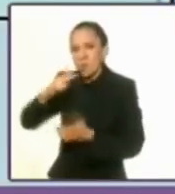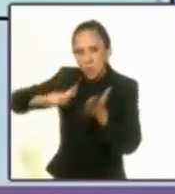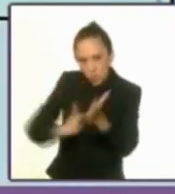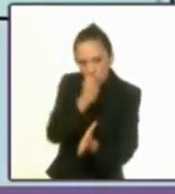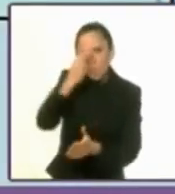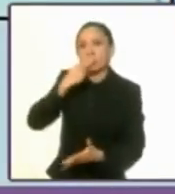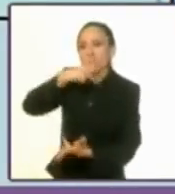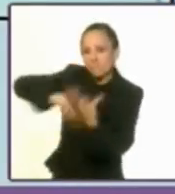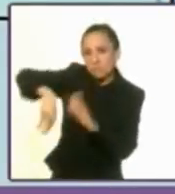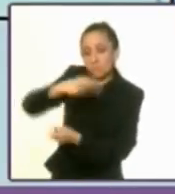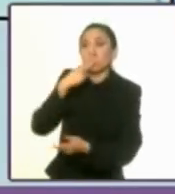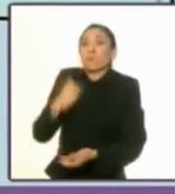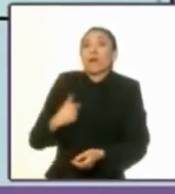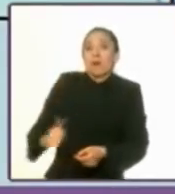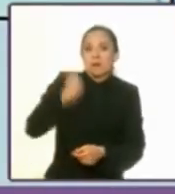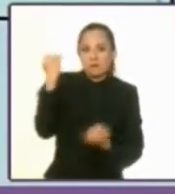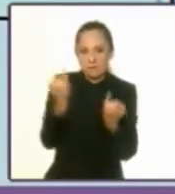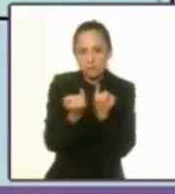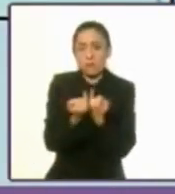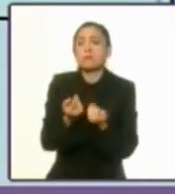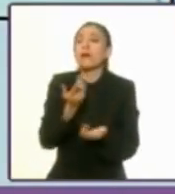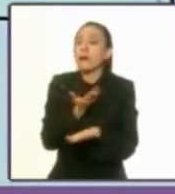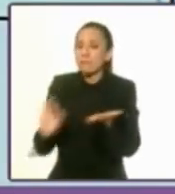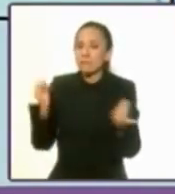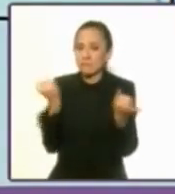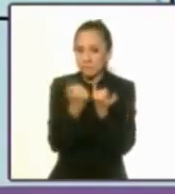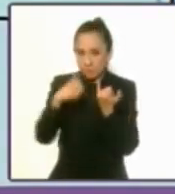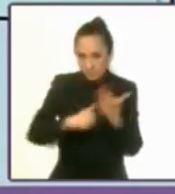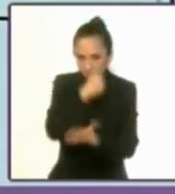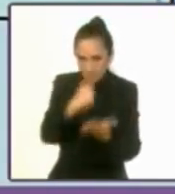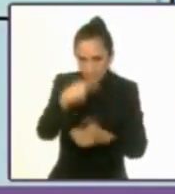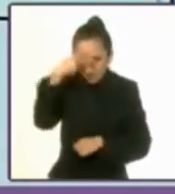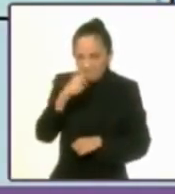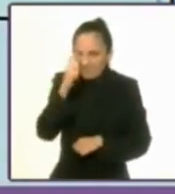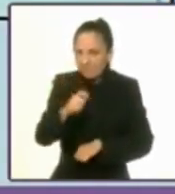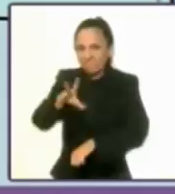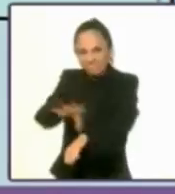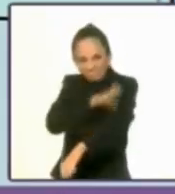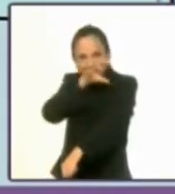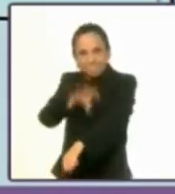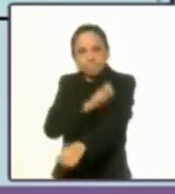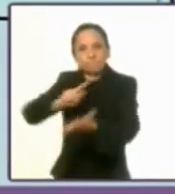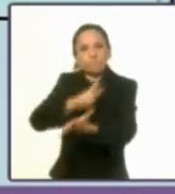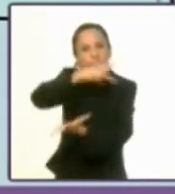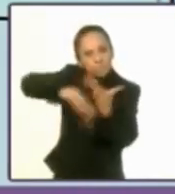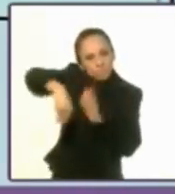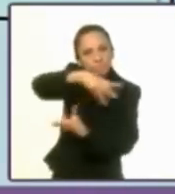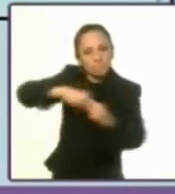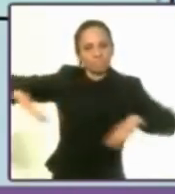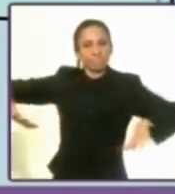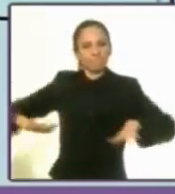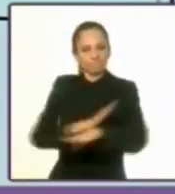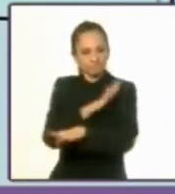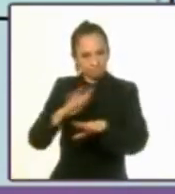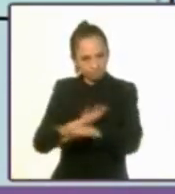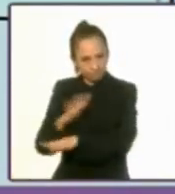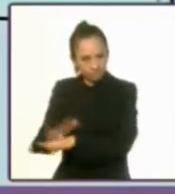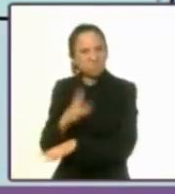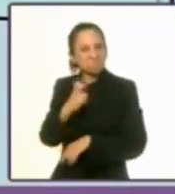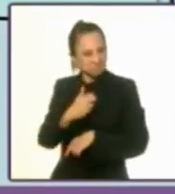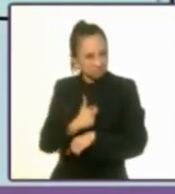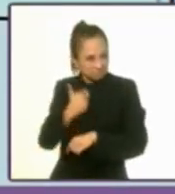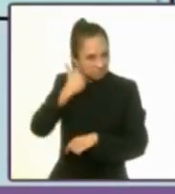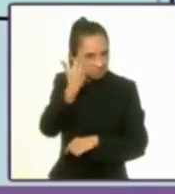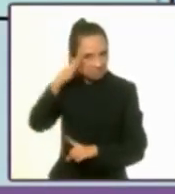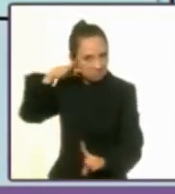a hacer de la ciudad de mexico una ciudad de las energías renovables esta va a ser o queremos que sea una